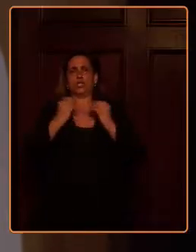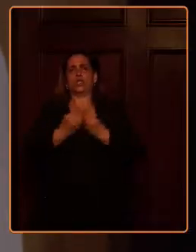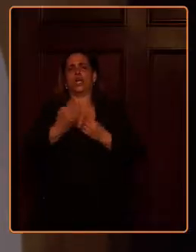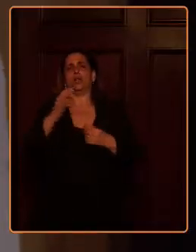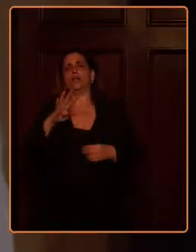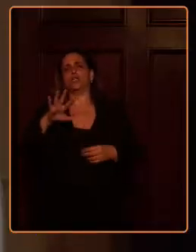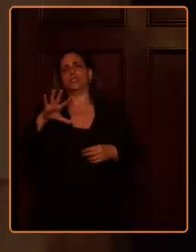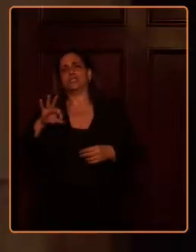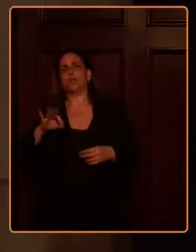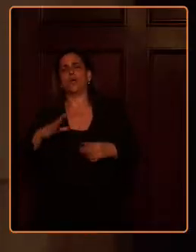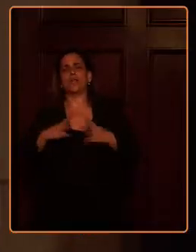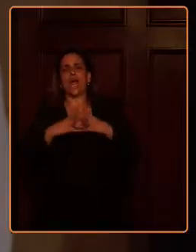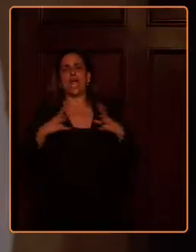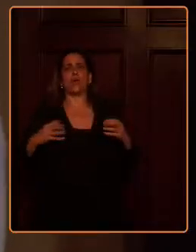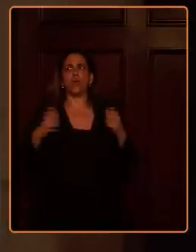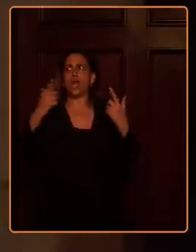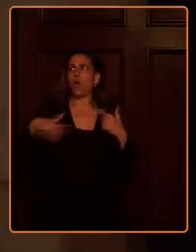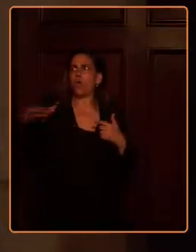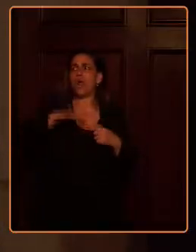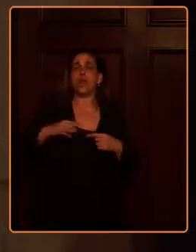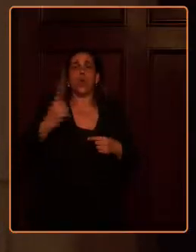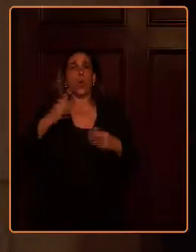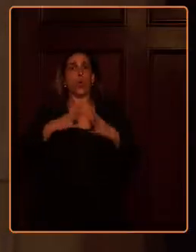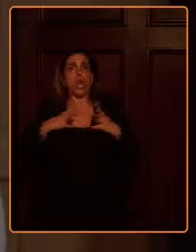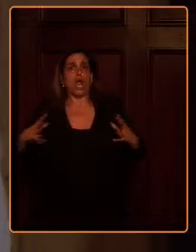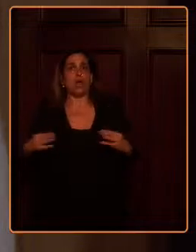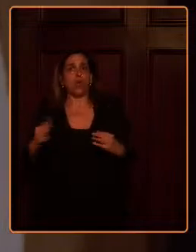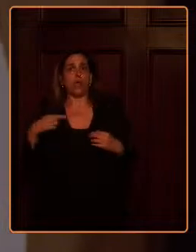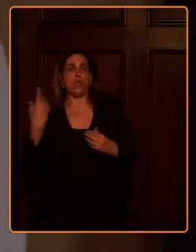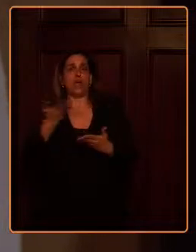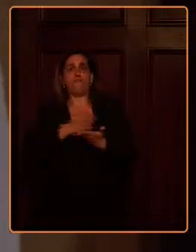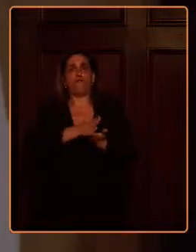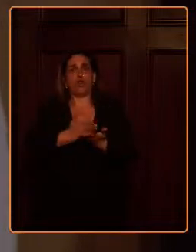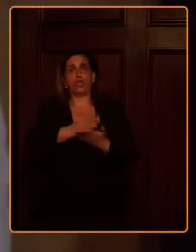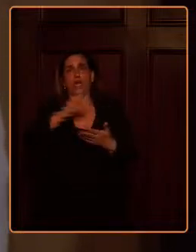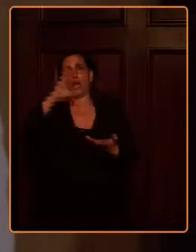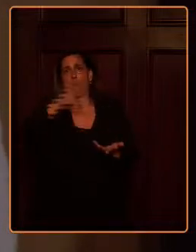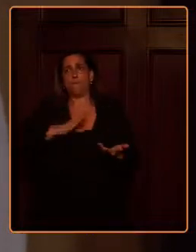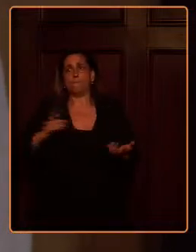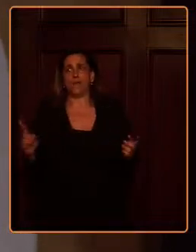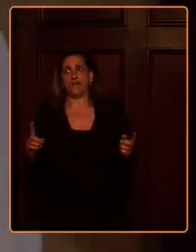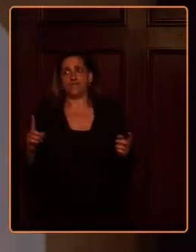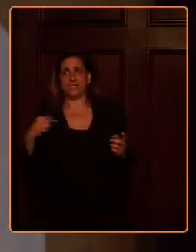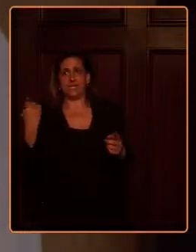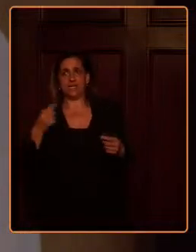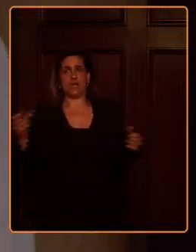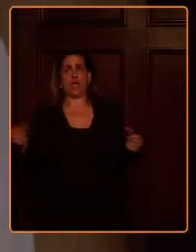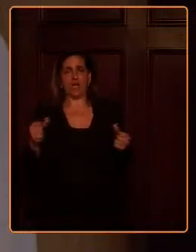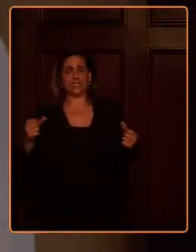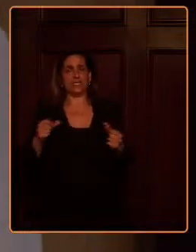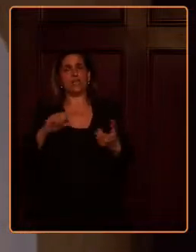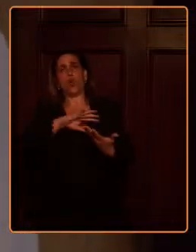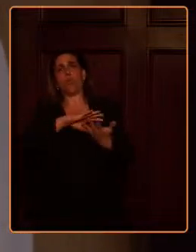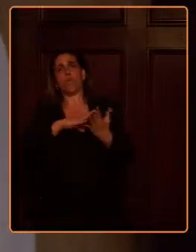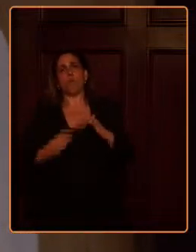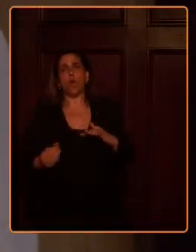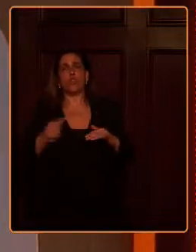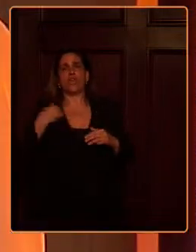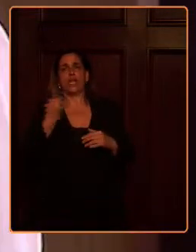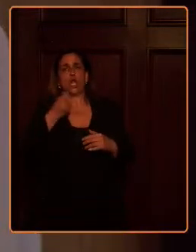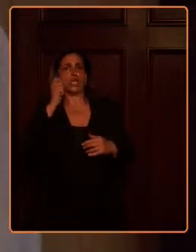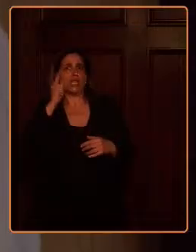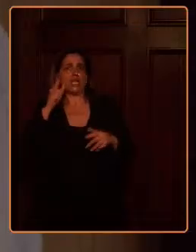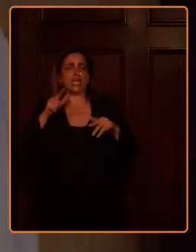escuelas rurales, y hay una escuela rural en la frontera con Brasil que está entrenando un modelo de inteligencia artificial